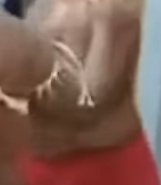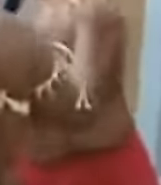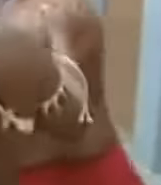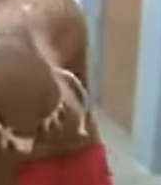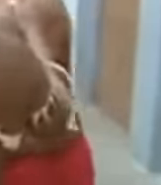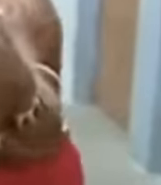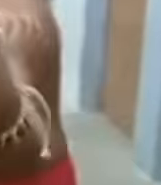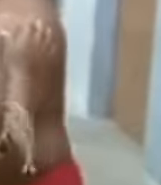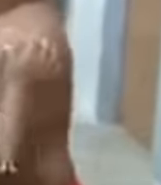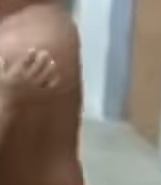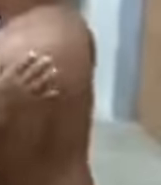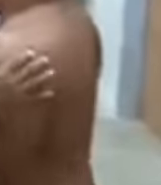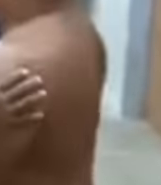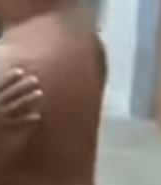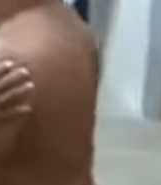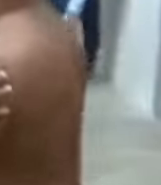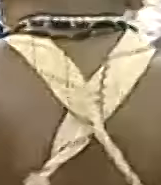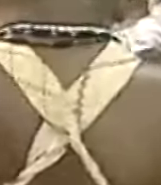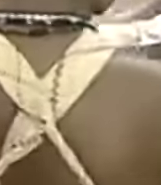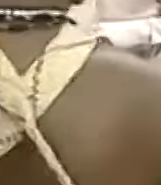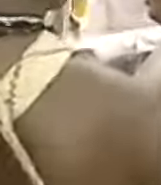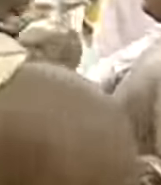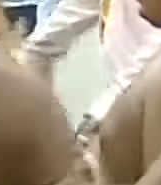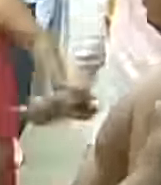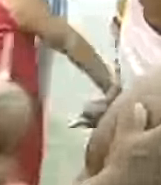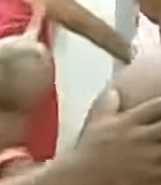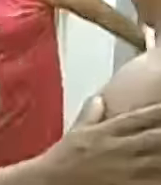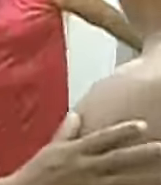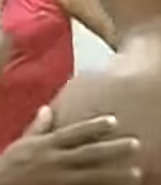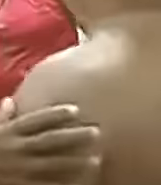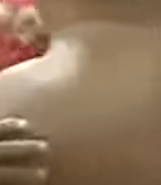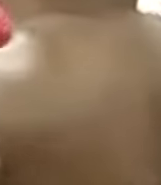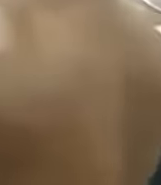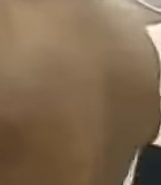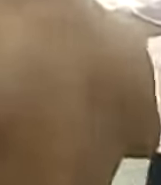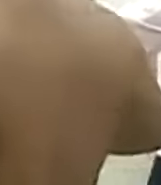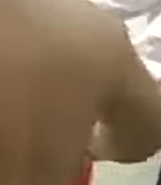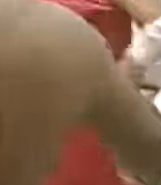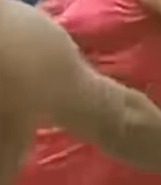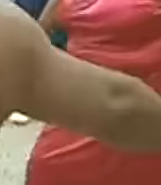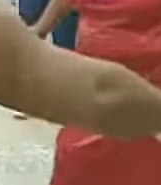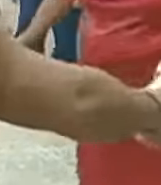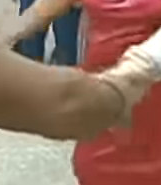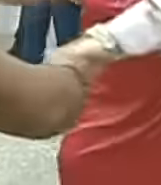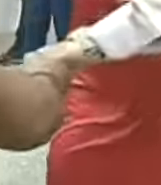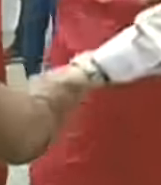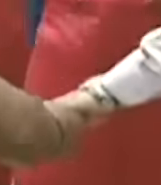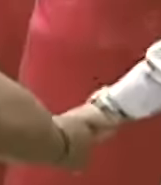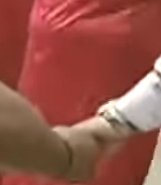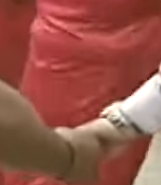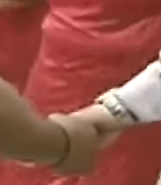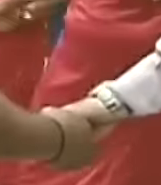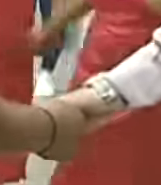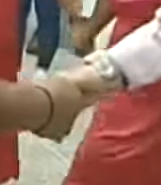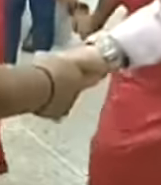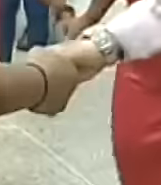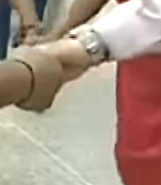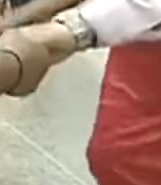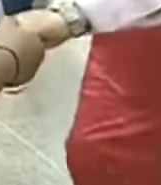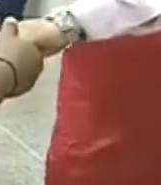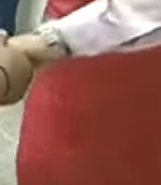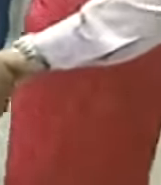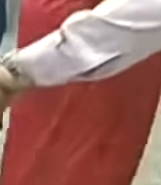Simo simo vitu, oko barautu ma, simo simo vitu, akarata,